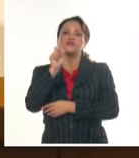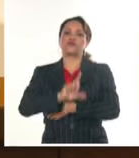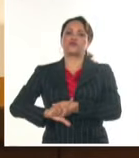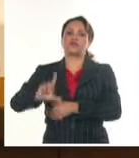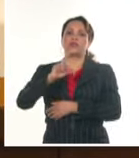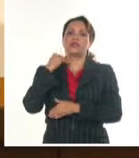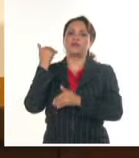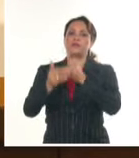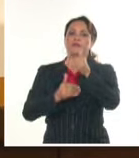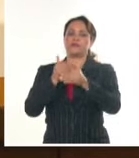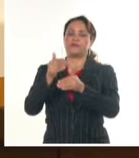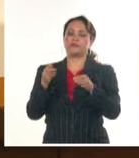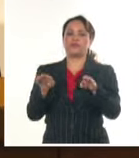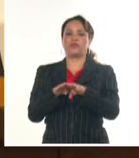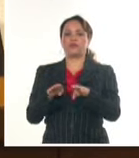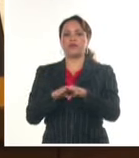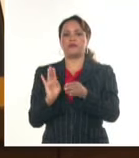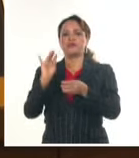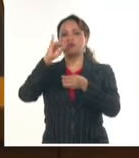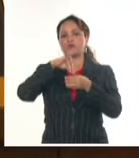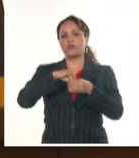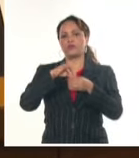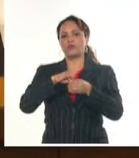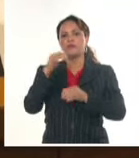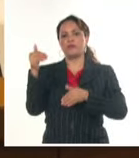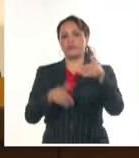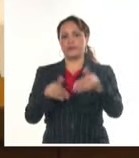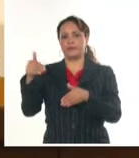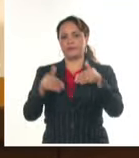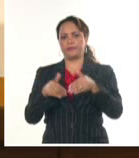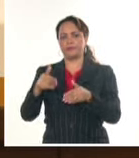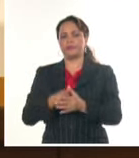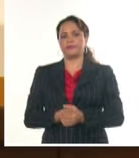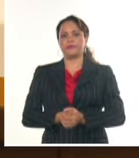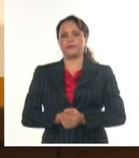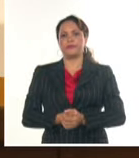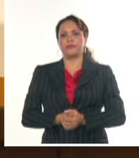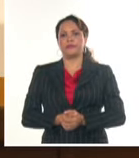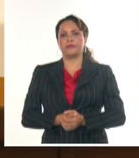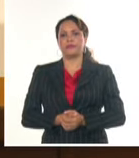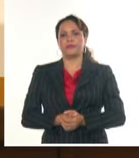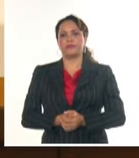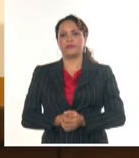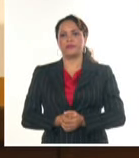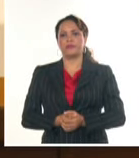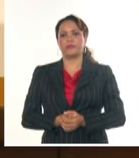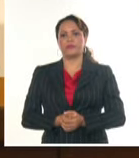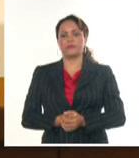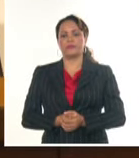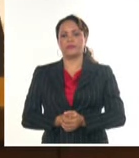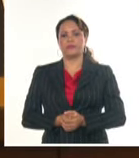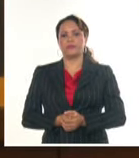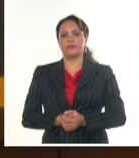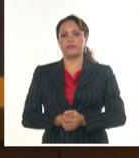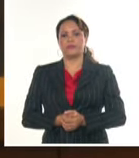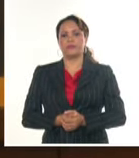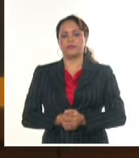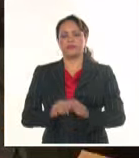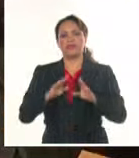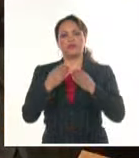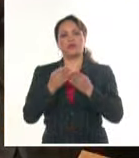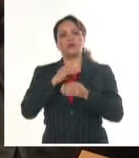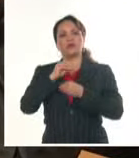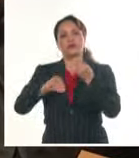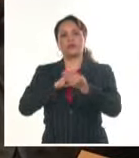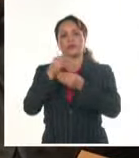próspero y sostenible, inclusivo y participativo, donde no se apaguen nunca las utopías y éstas se conviertan en